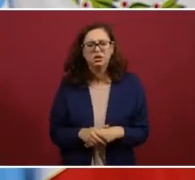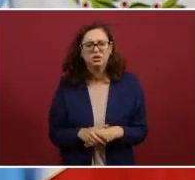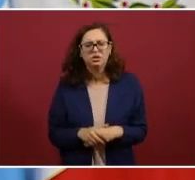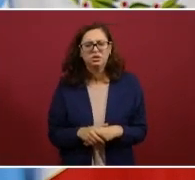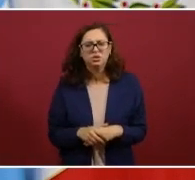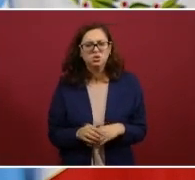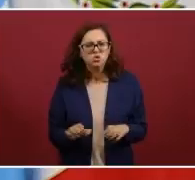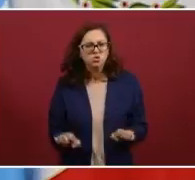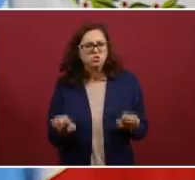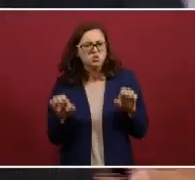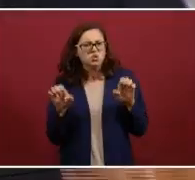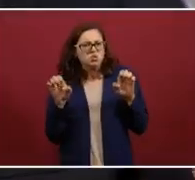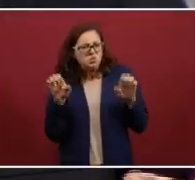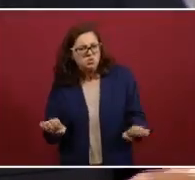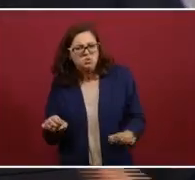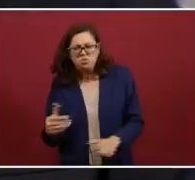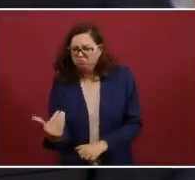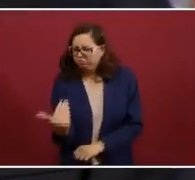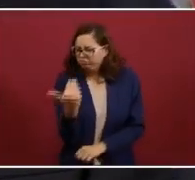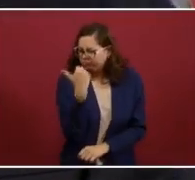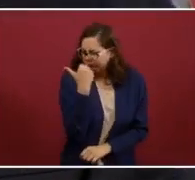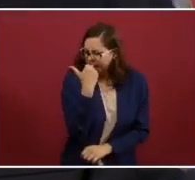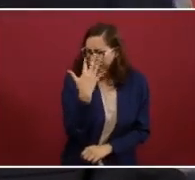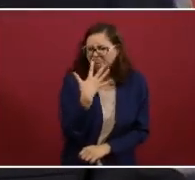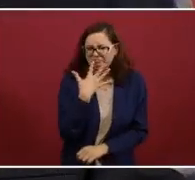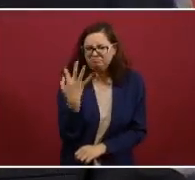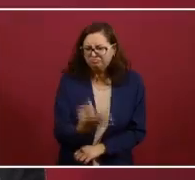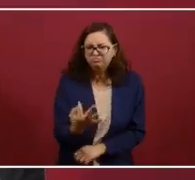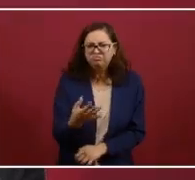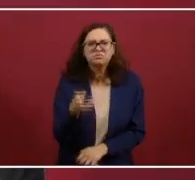con buena comida, buenos vinos,